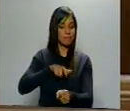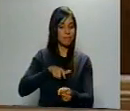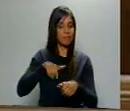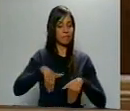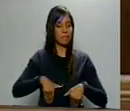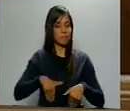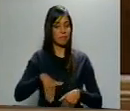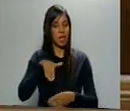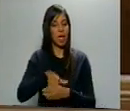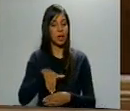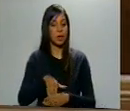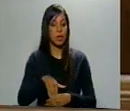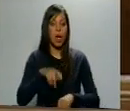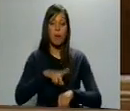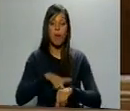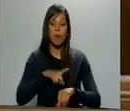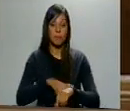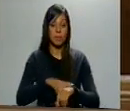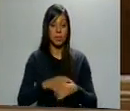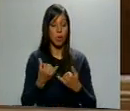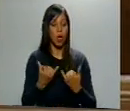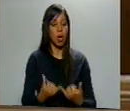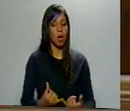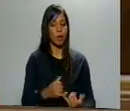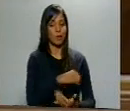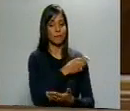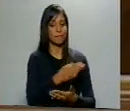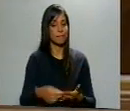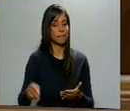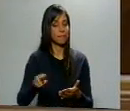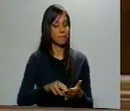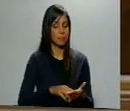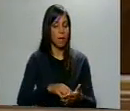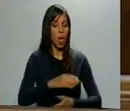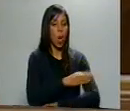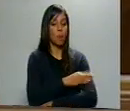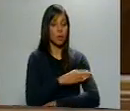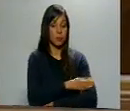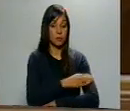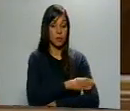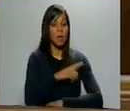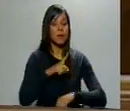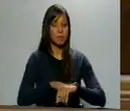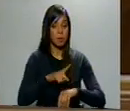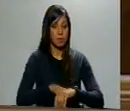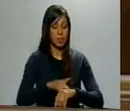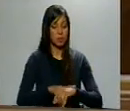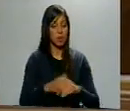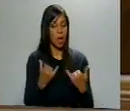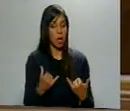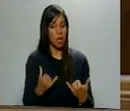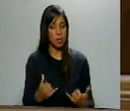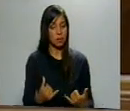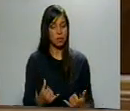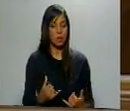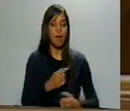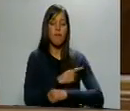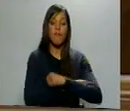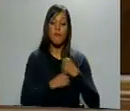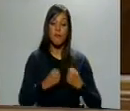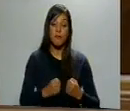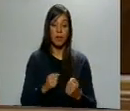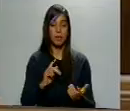hora constituyente a ese libreto golpista. Le llegó la hora constituyente de fortalecer